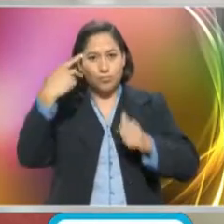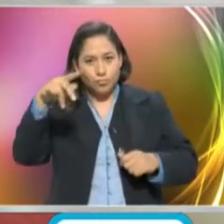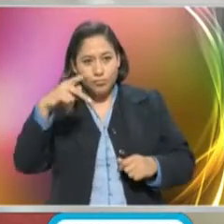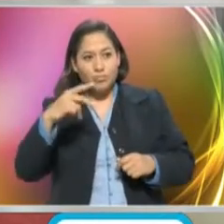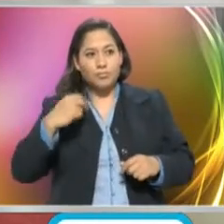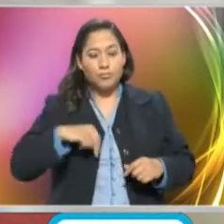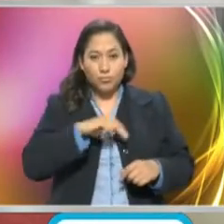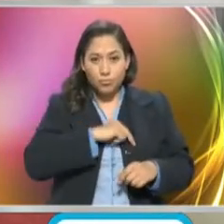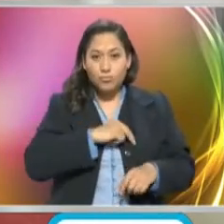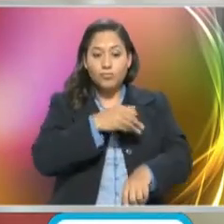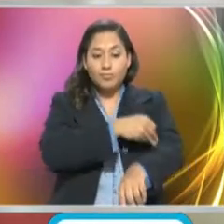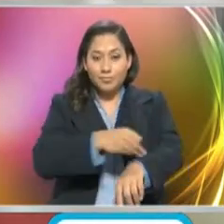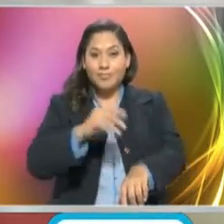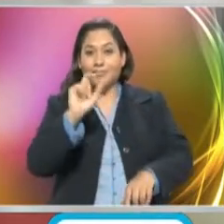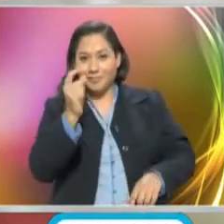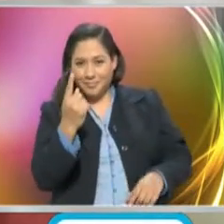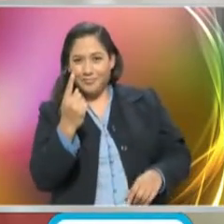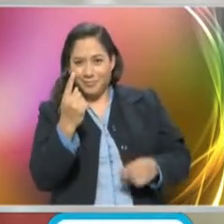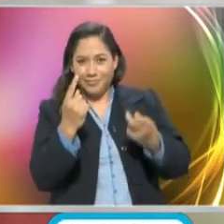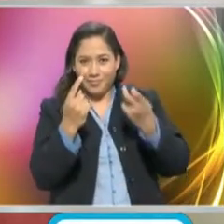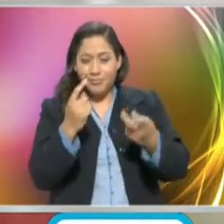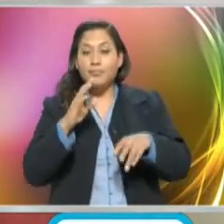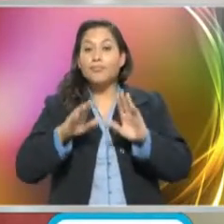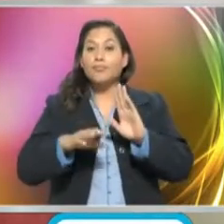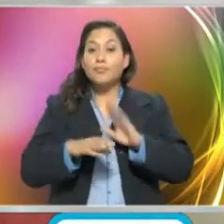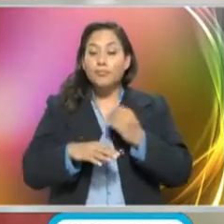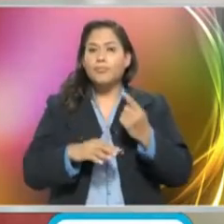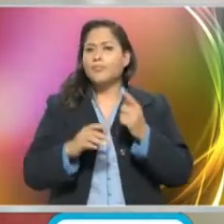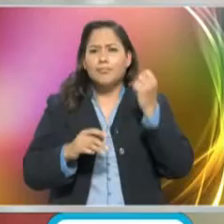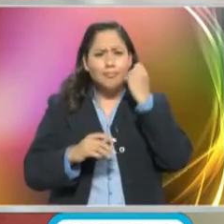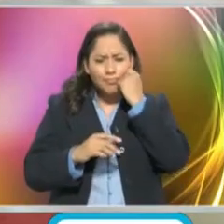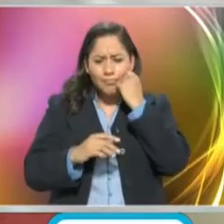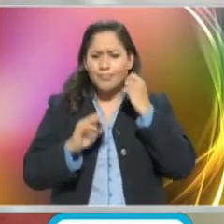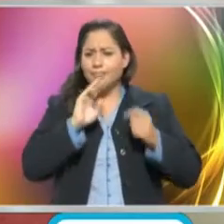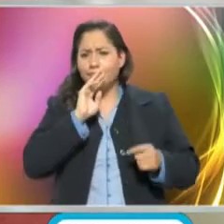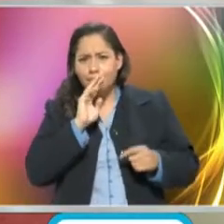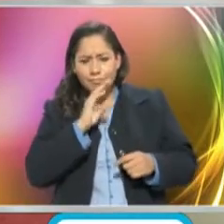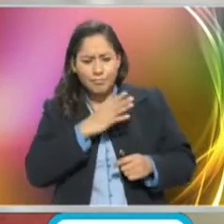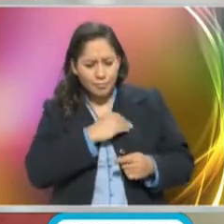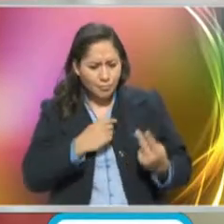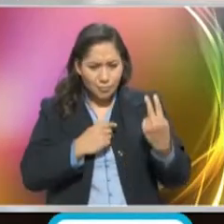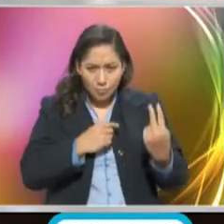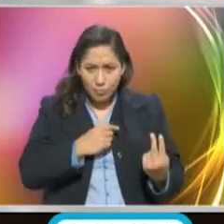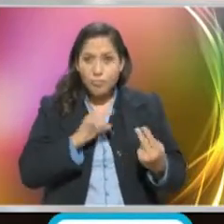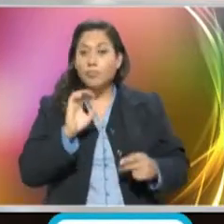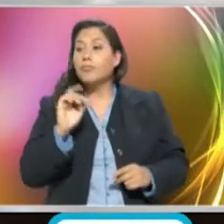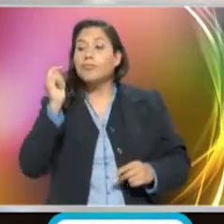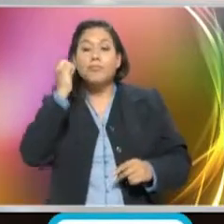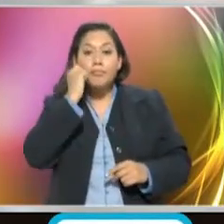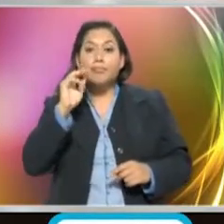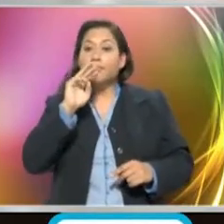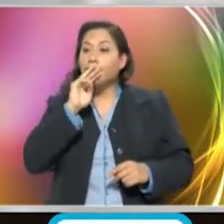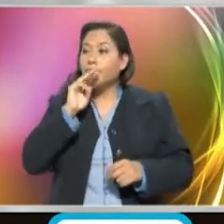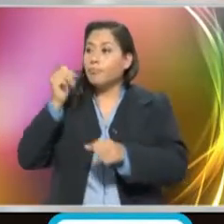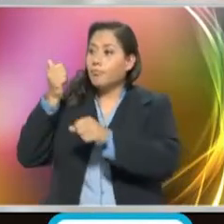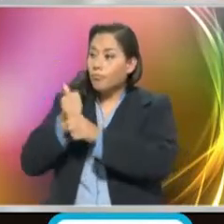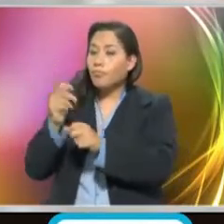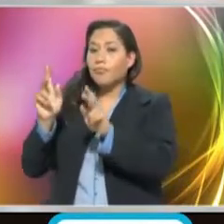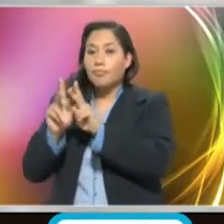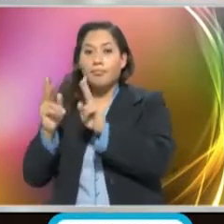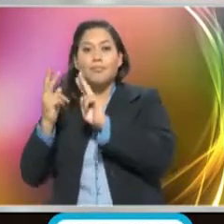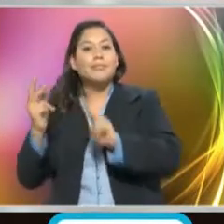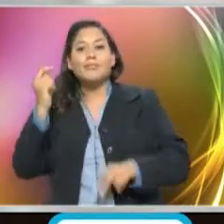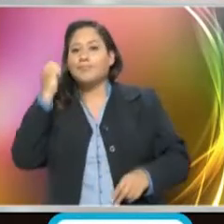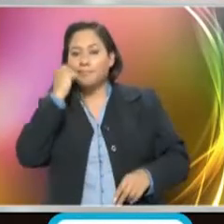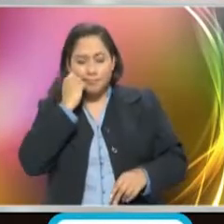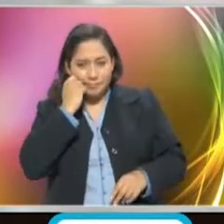llamamos Familia 21 precisamente, ¿no? Porque no importa que sea la mamá y el hijo o no importa que sea la mamá, el abuelito, los primos, los vecinos,